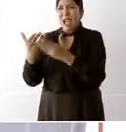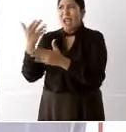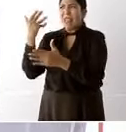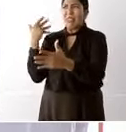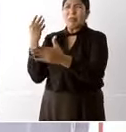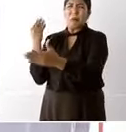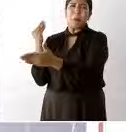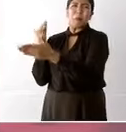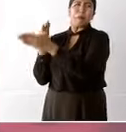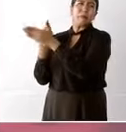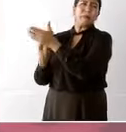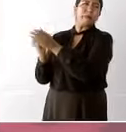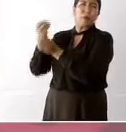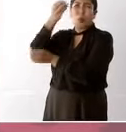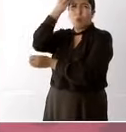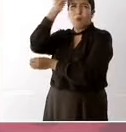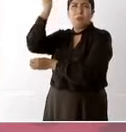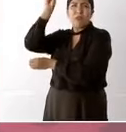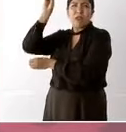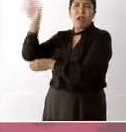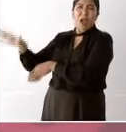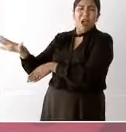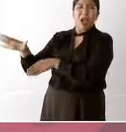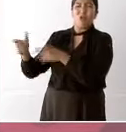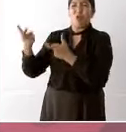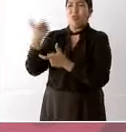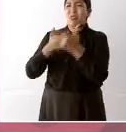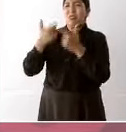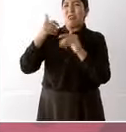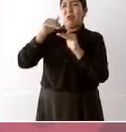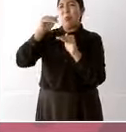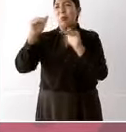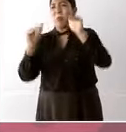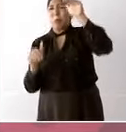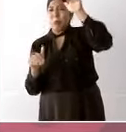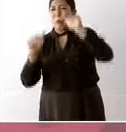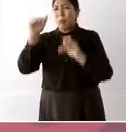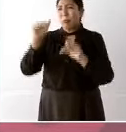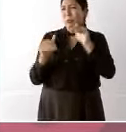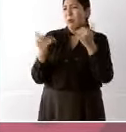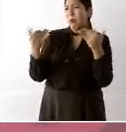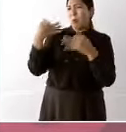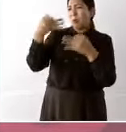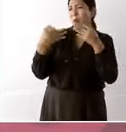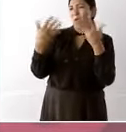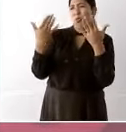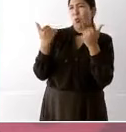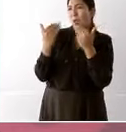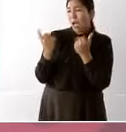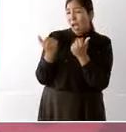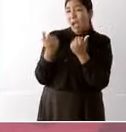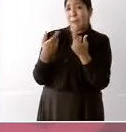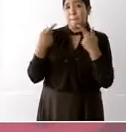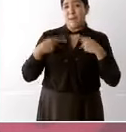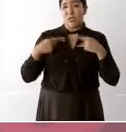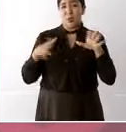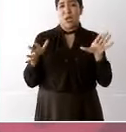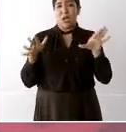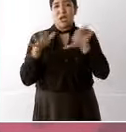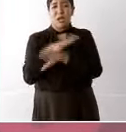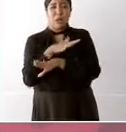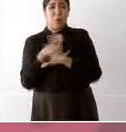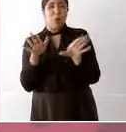exclusión económica, desigualdad social, falta de oportunidades y migración, con una población de